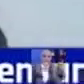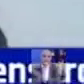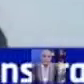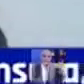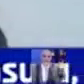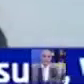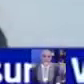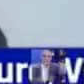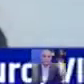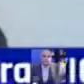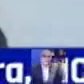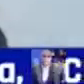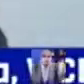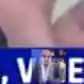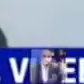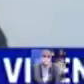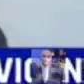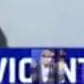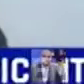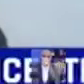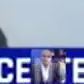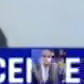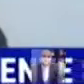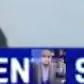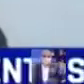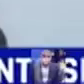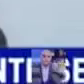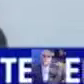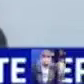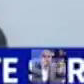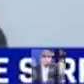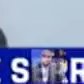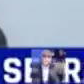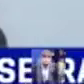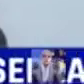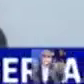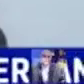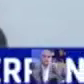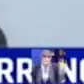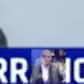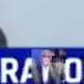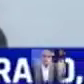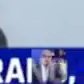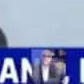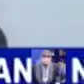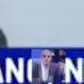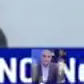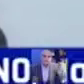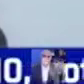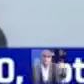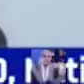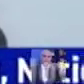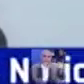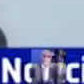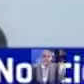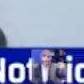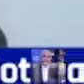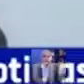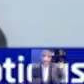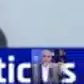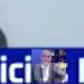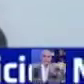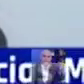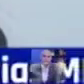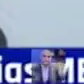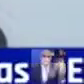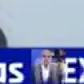sacado en fotografías, están todos estos personajes. La que pretendían que fuera magistrada